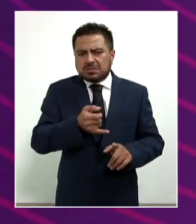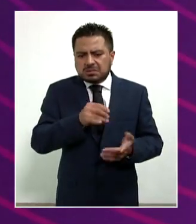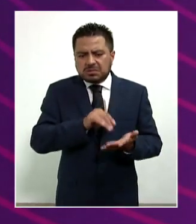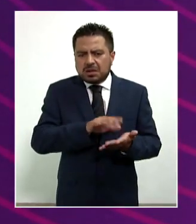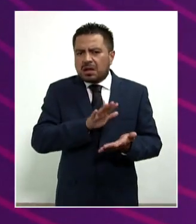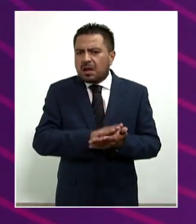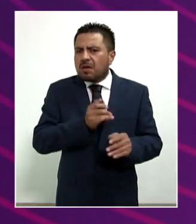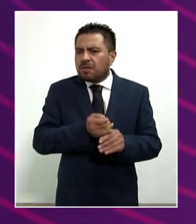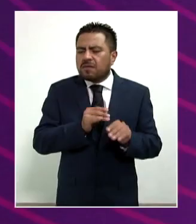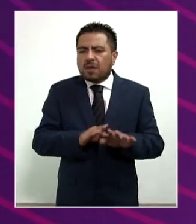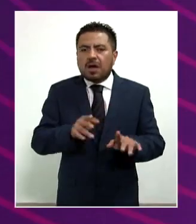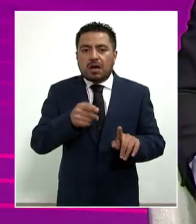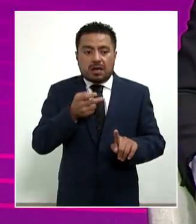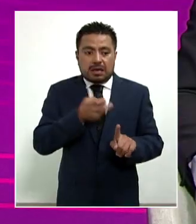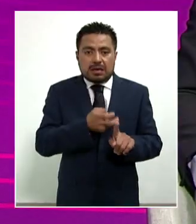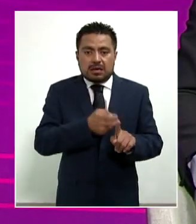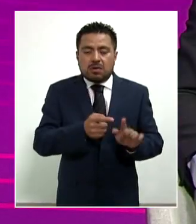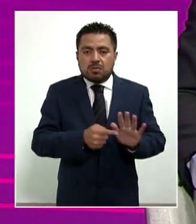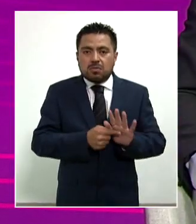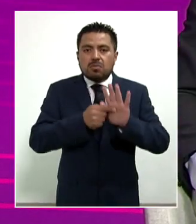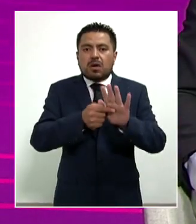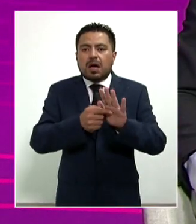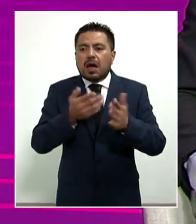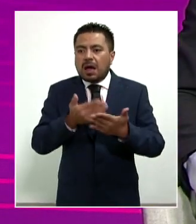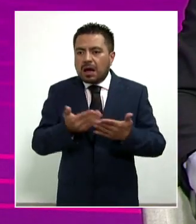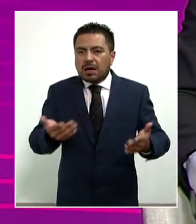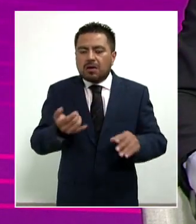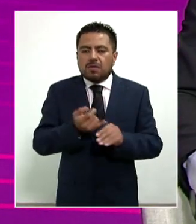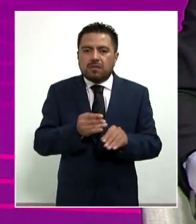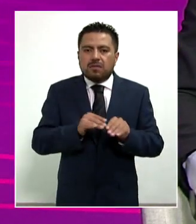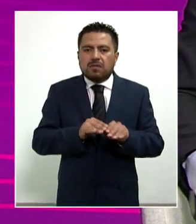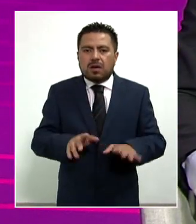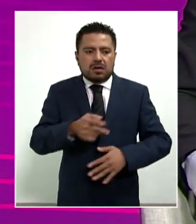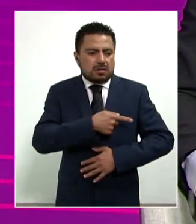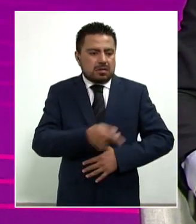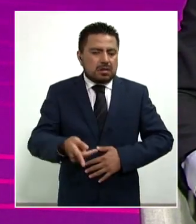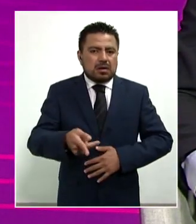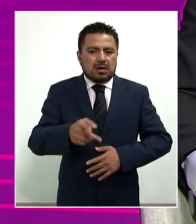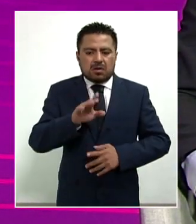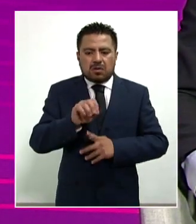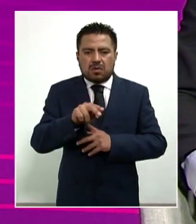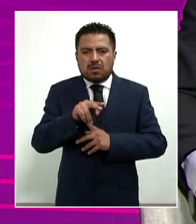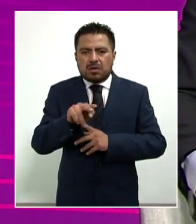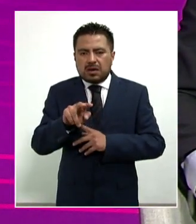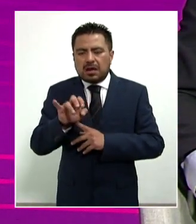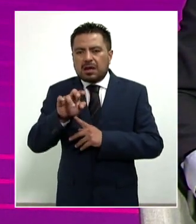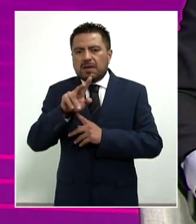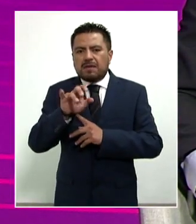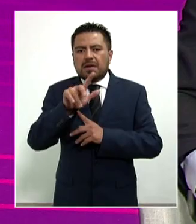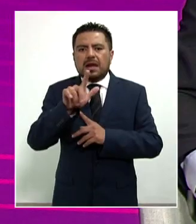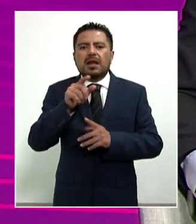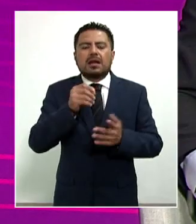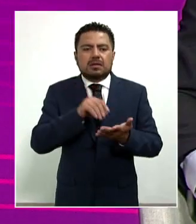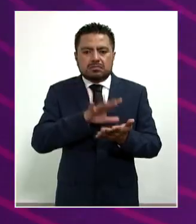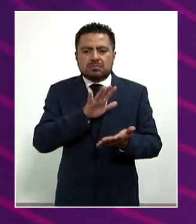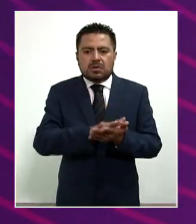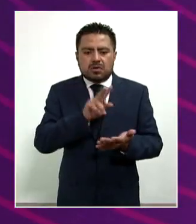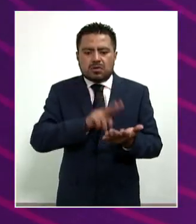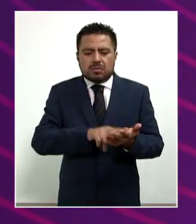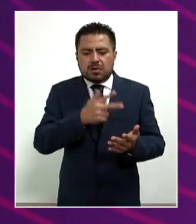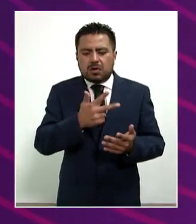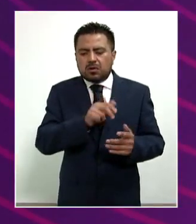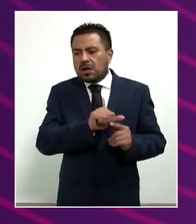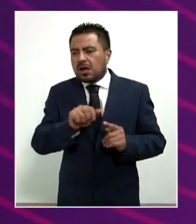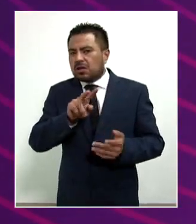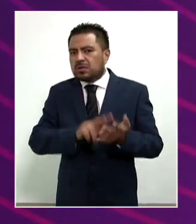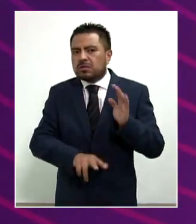datos. Y eso es lo que te muestra ahora los datos de pobreza de Coneval. Coneval acaba de presentar datos